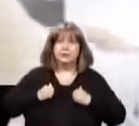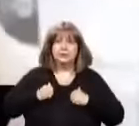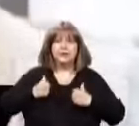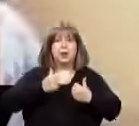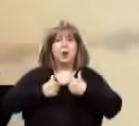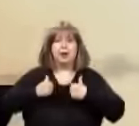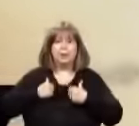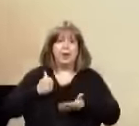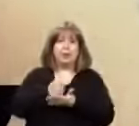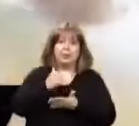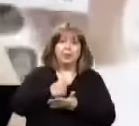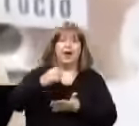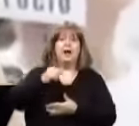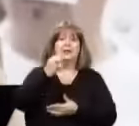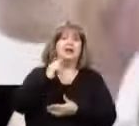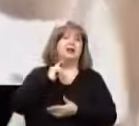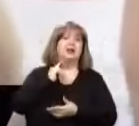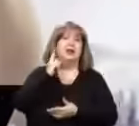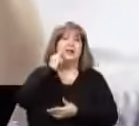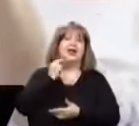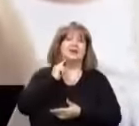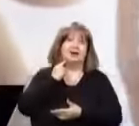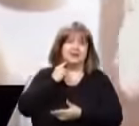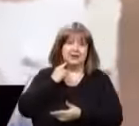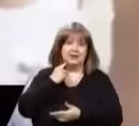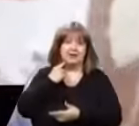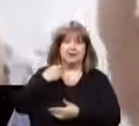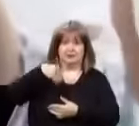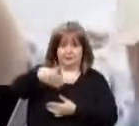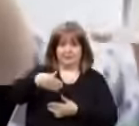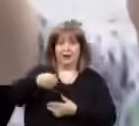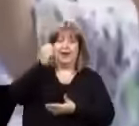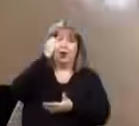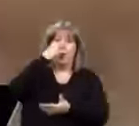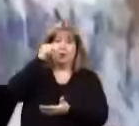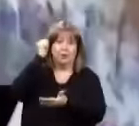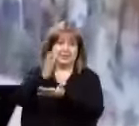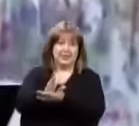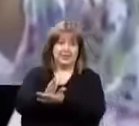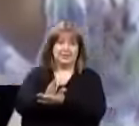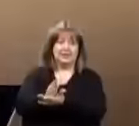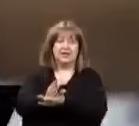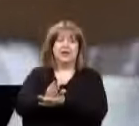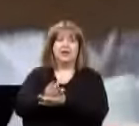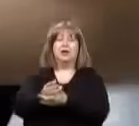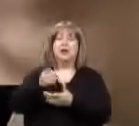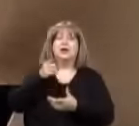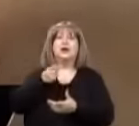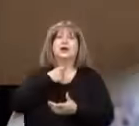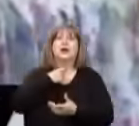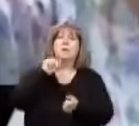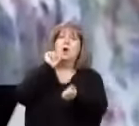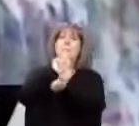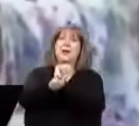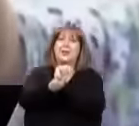logrado un paso muy importante, que las dos sean culpables. que las dos vayan a recibir perpetua,